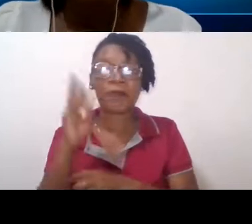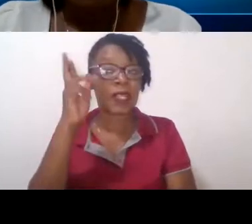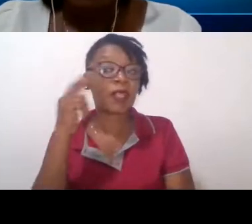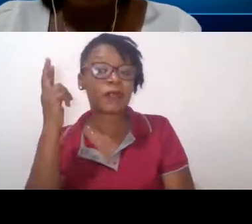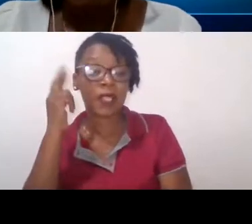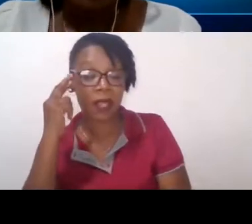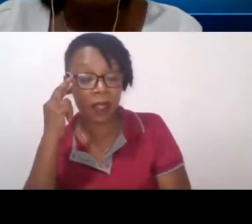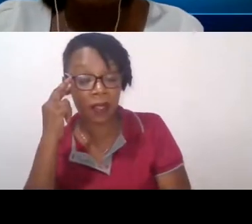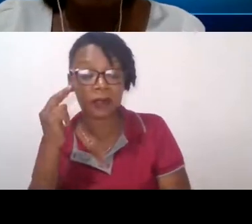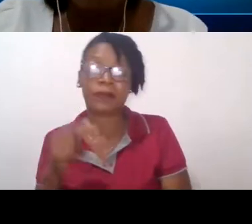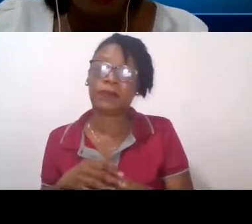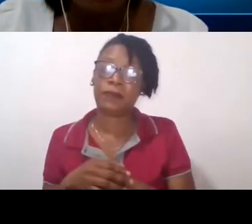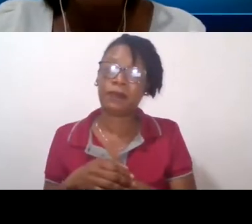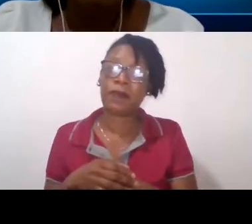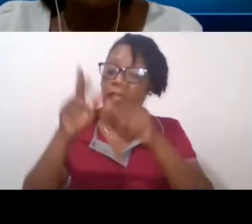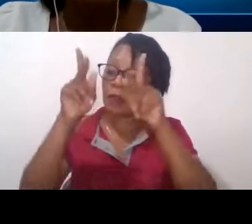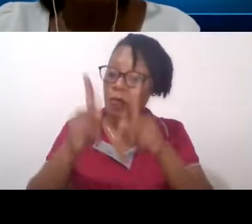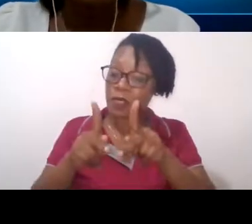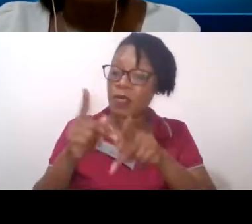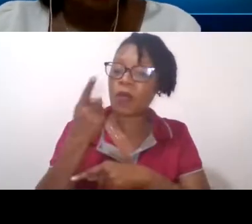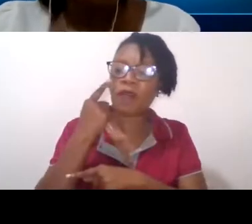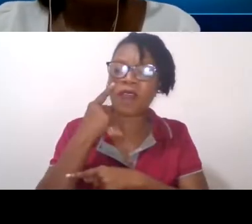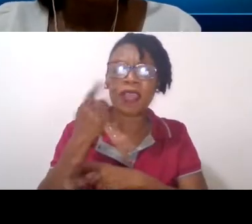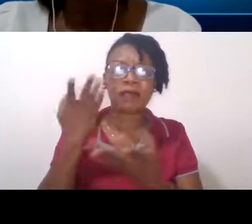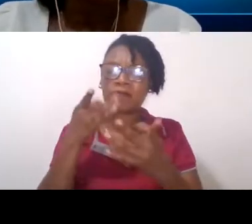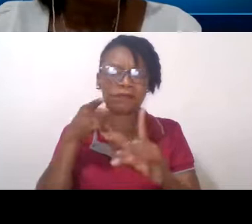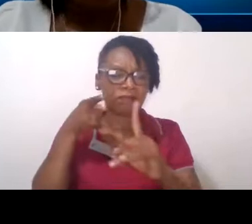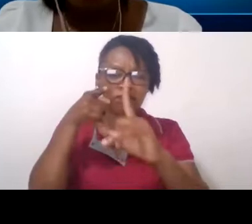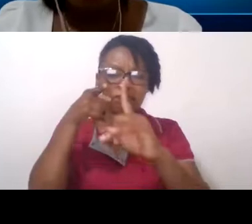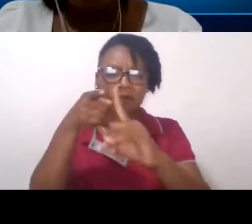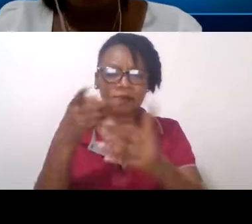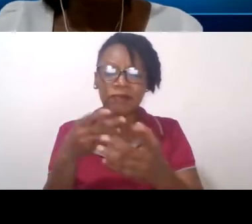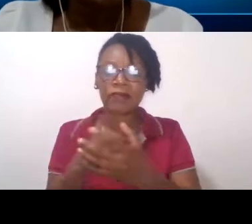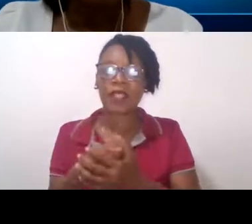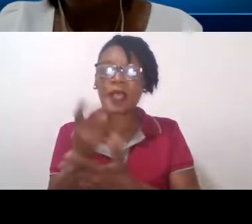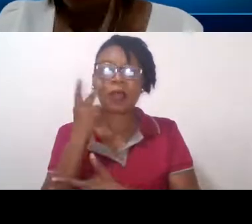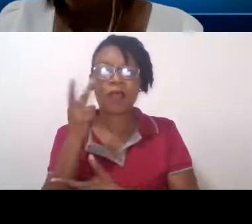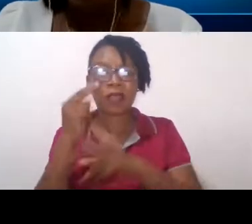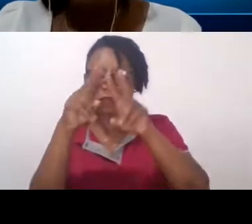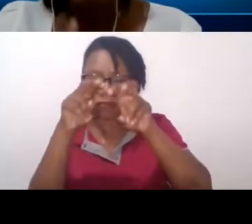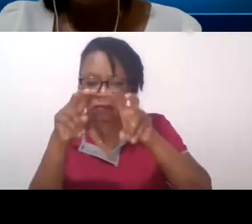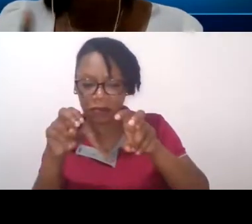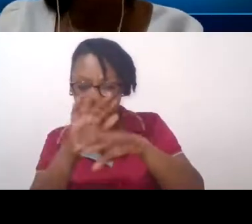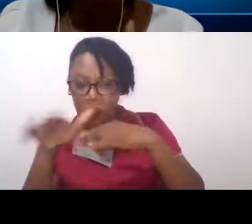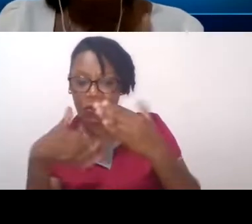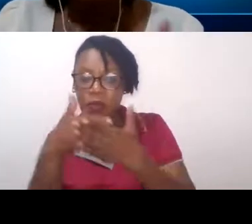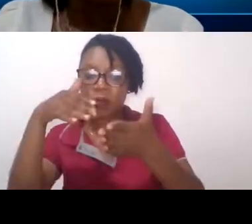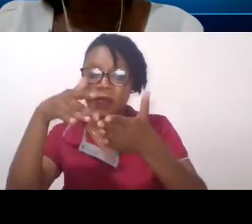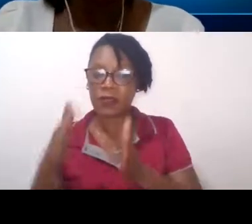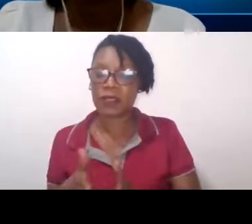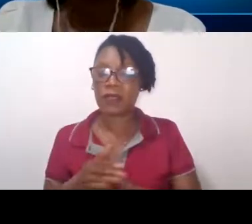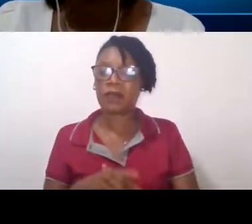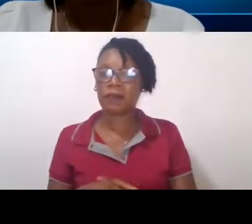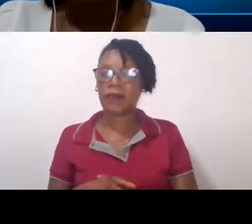racionalizarlo, que la persona lo pueda ver de forma objetiva y lo podamos analizar con todos los estudiantes. Bueno, dos estudiantes